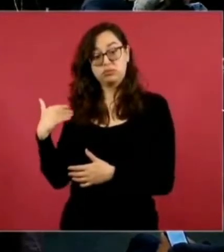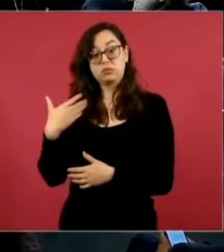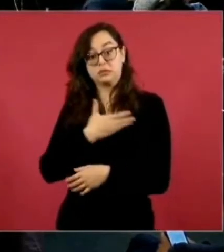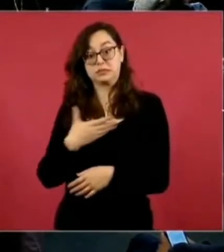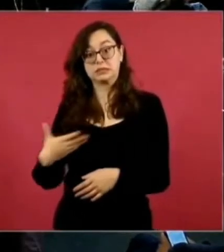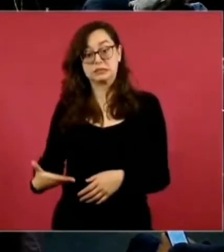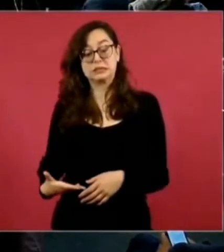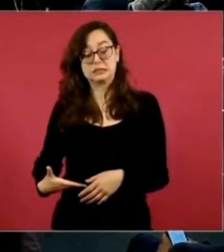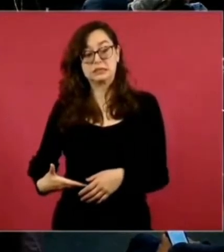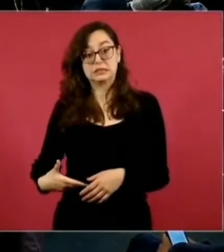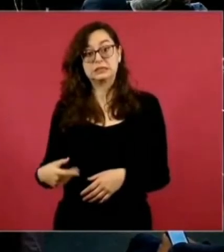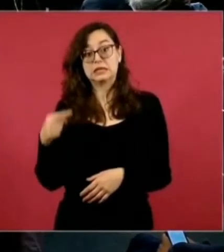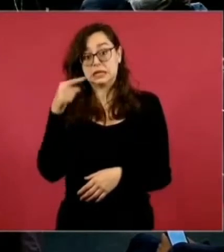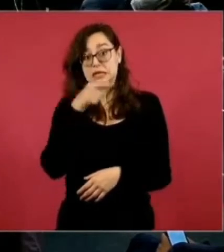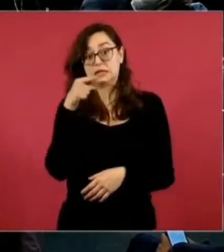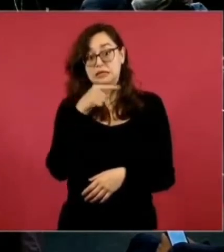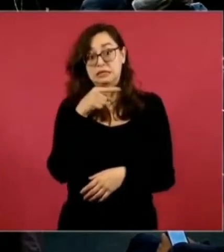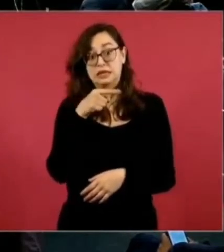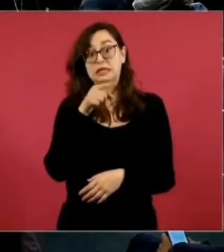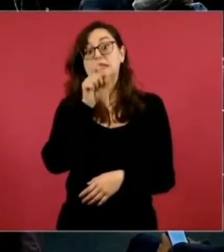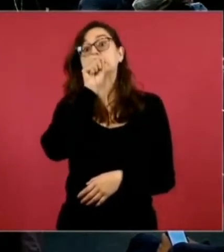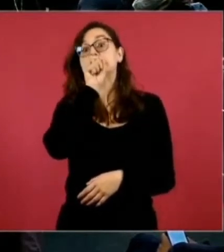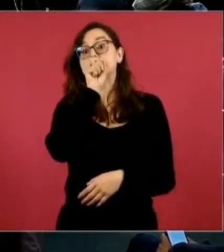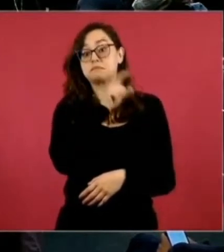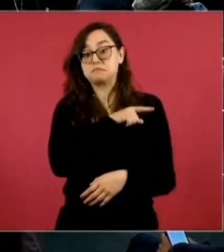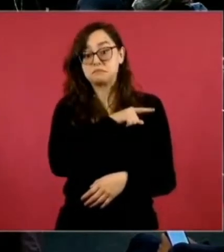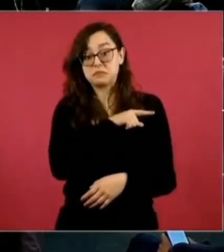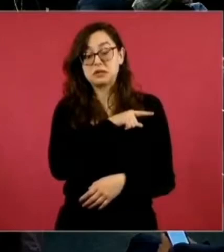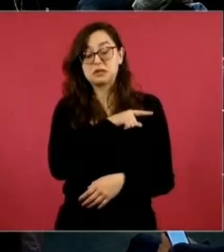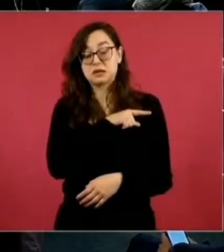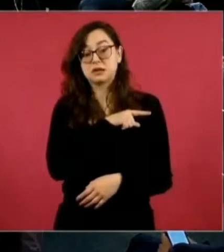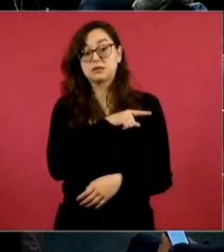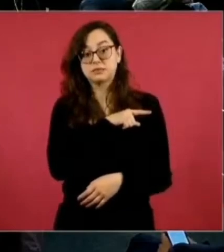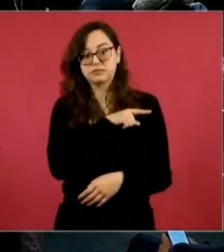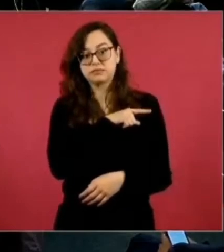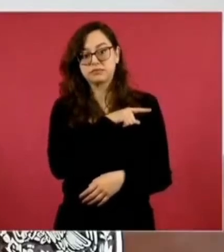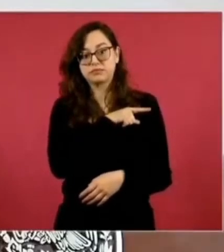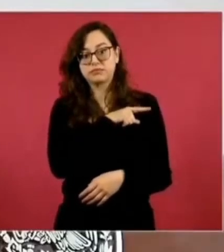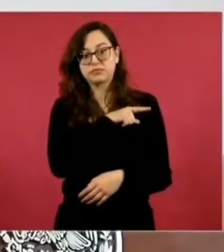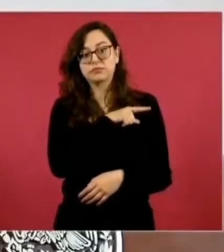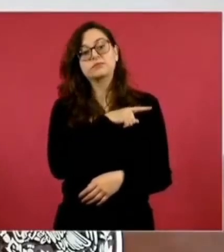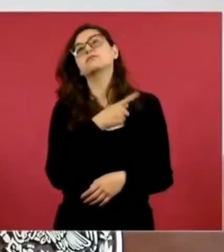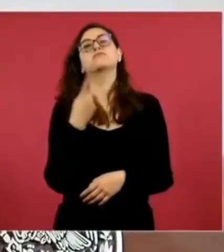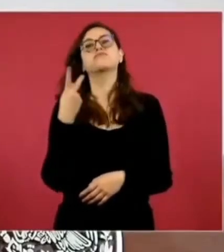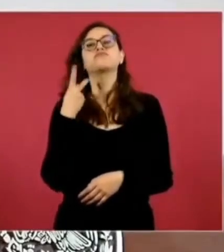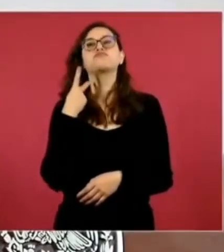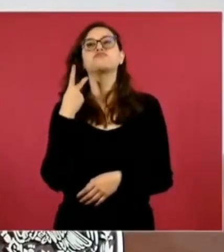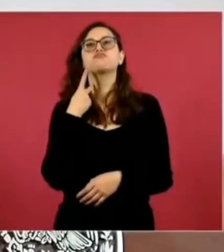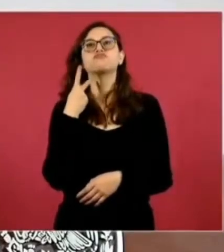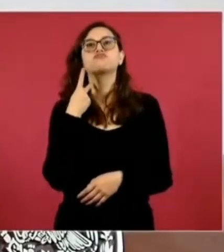él aplicó una política que se conoció